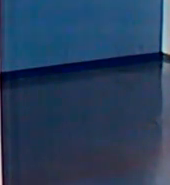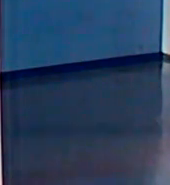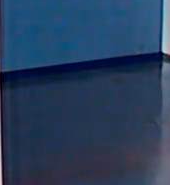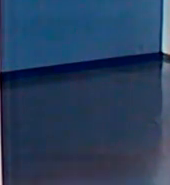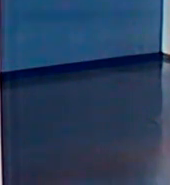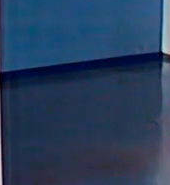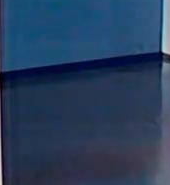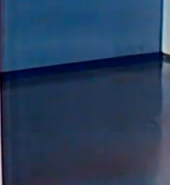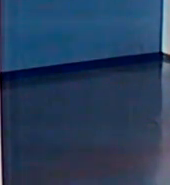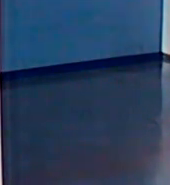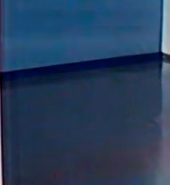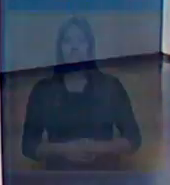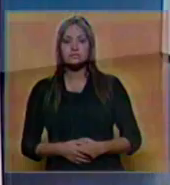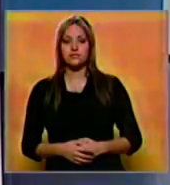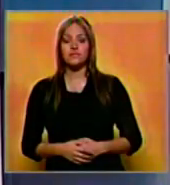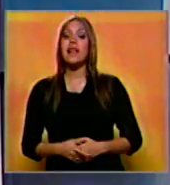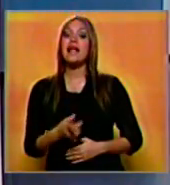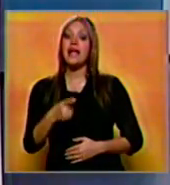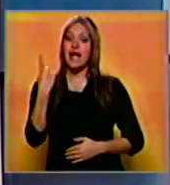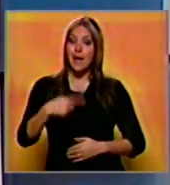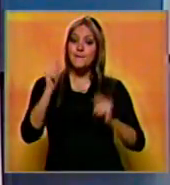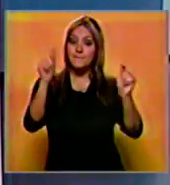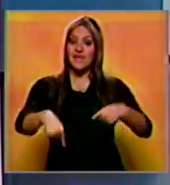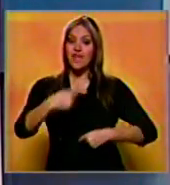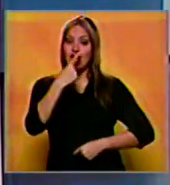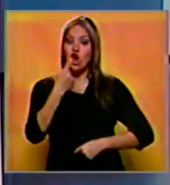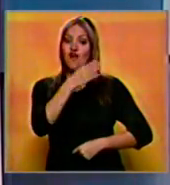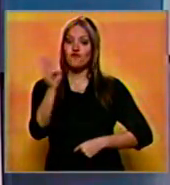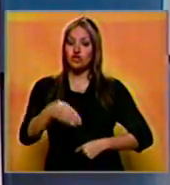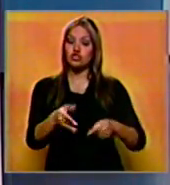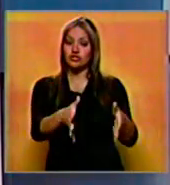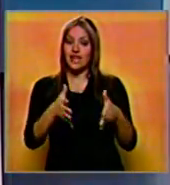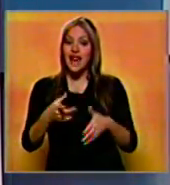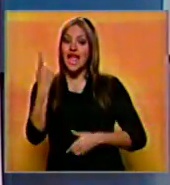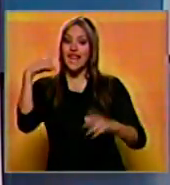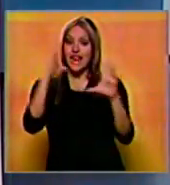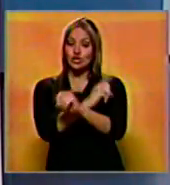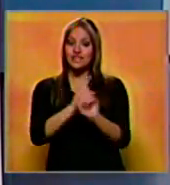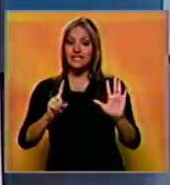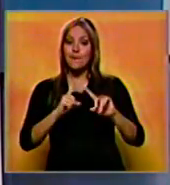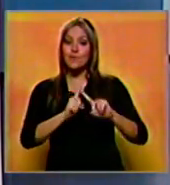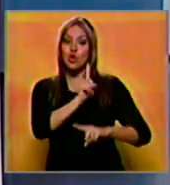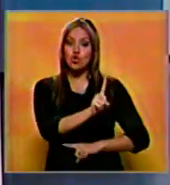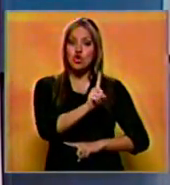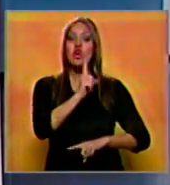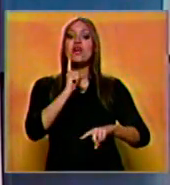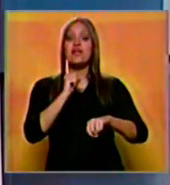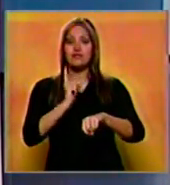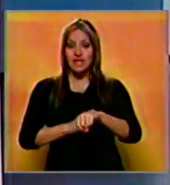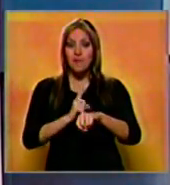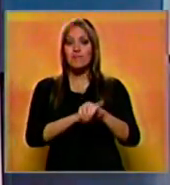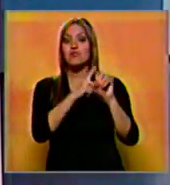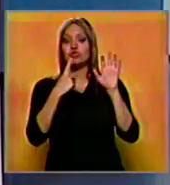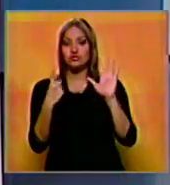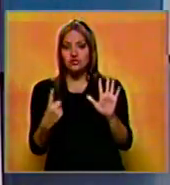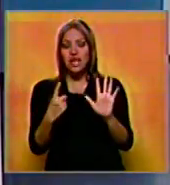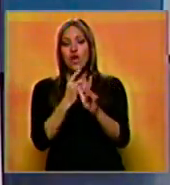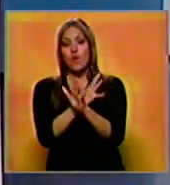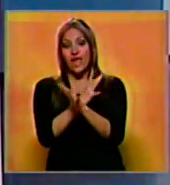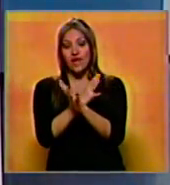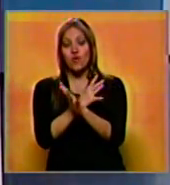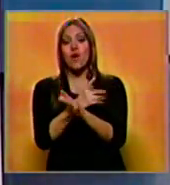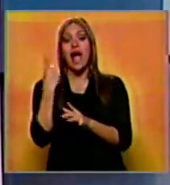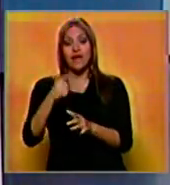ante su público. Anoche los Patirrojas vencieron a los Cardenales de San Luis 6-1 en el sexto juego para ganar así su octavo título de Serie